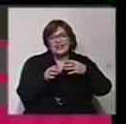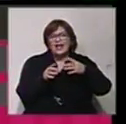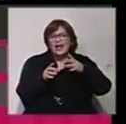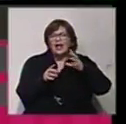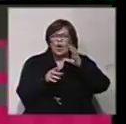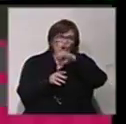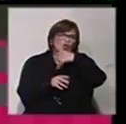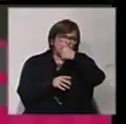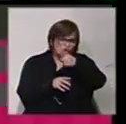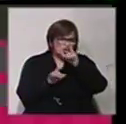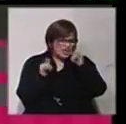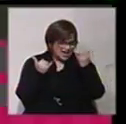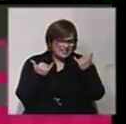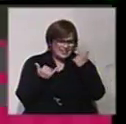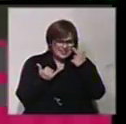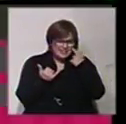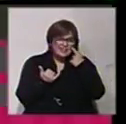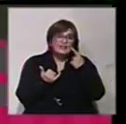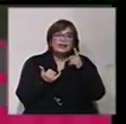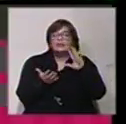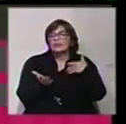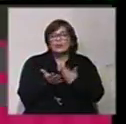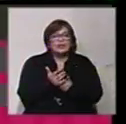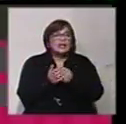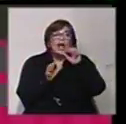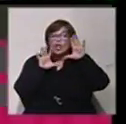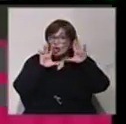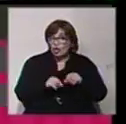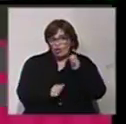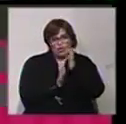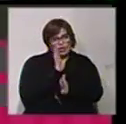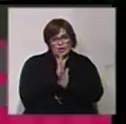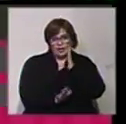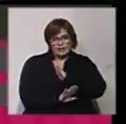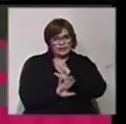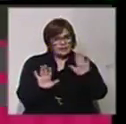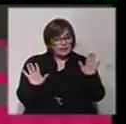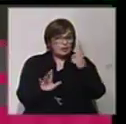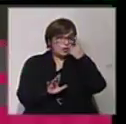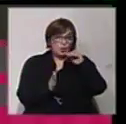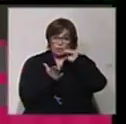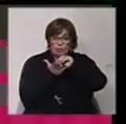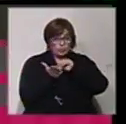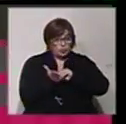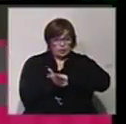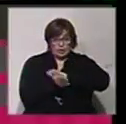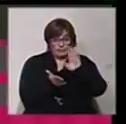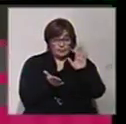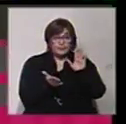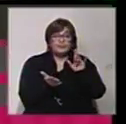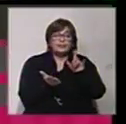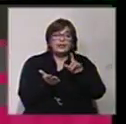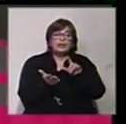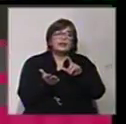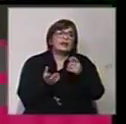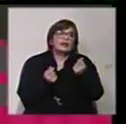lado. Y bueno, es parte de las propuestas. Todos los talleres son gratuitos. Lo único que tenés que hacer es inscribirte. Con el